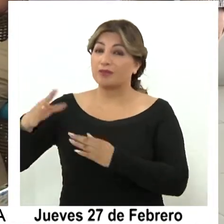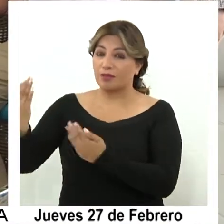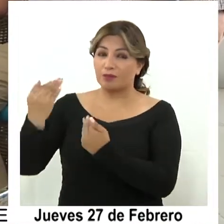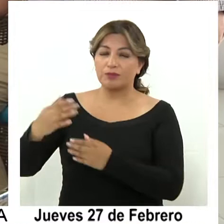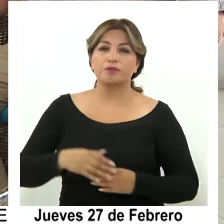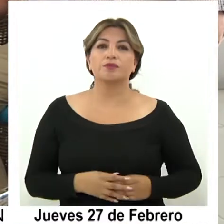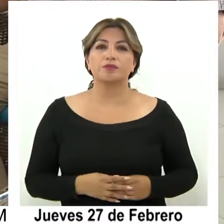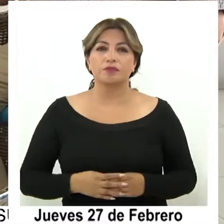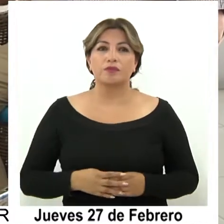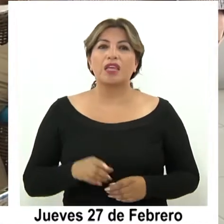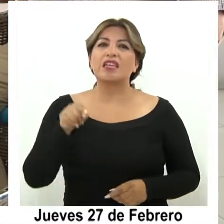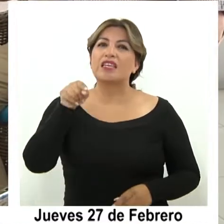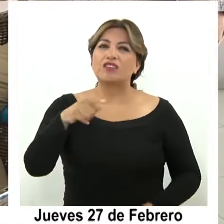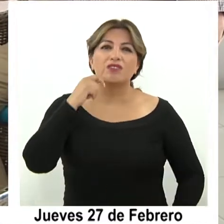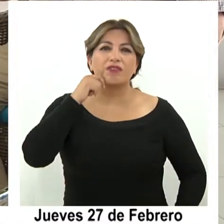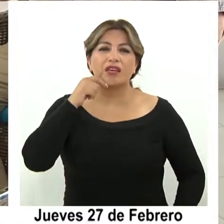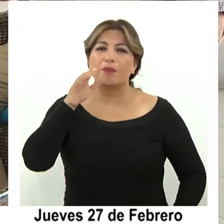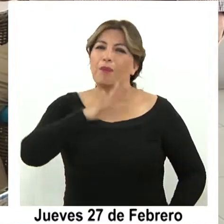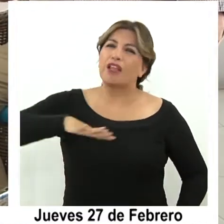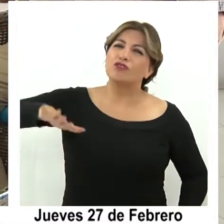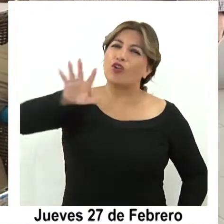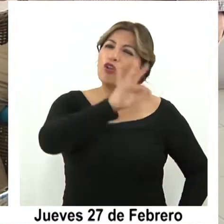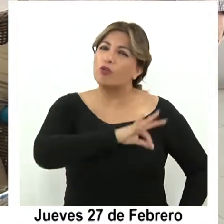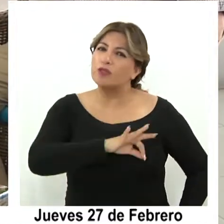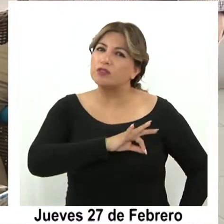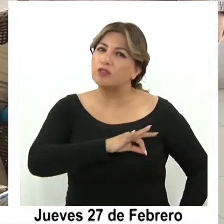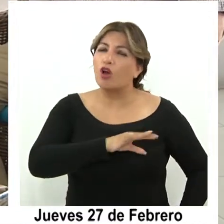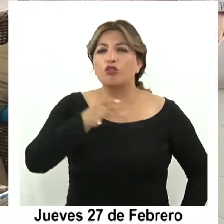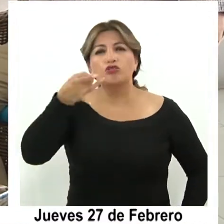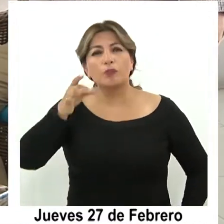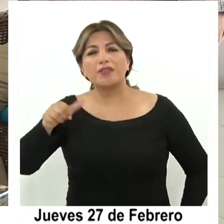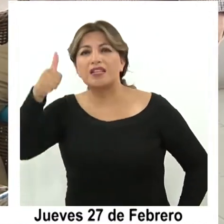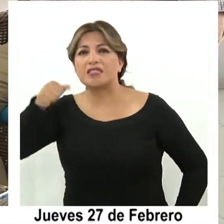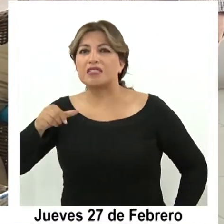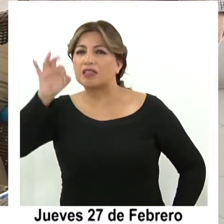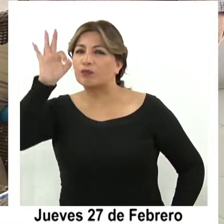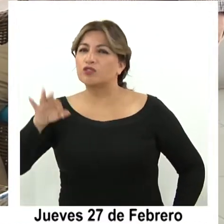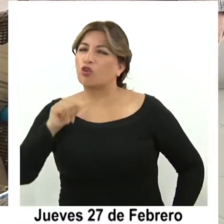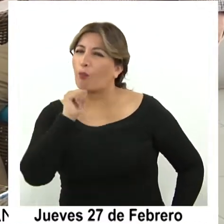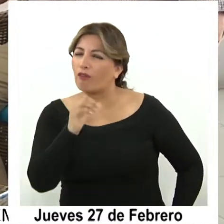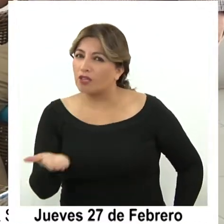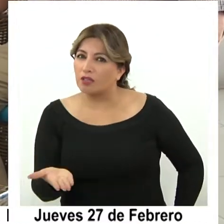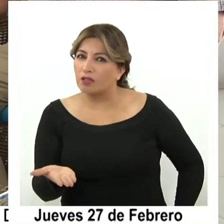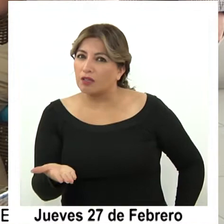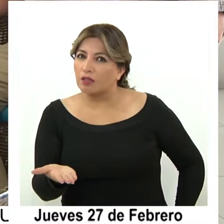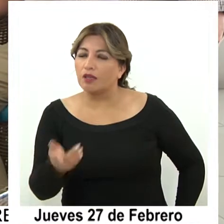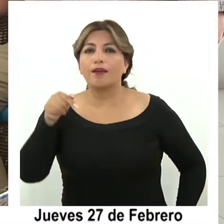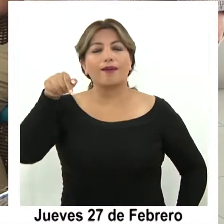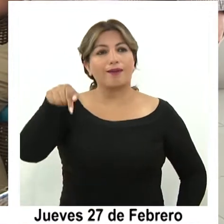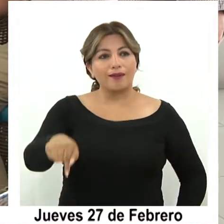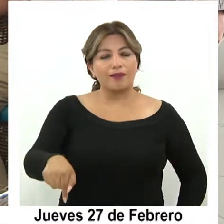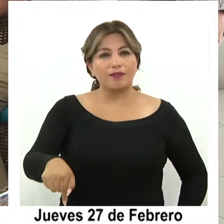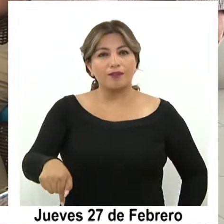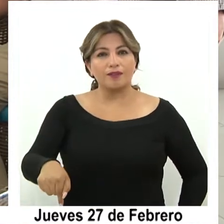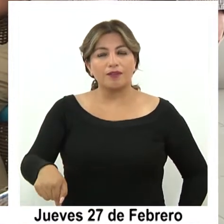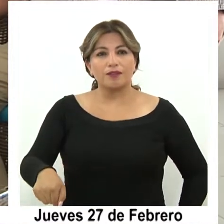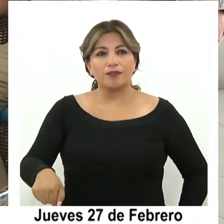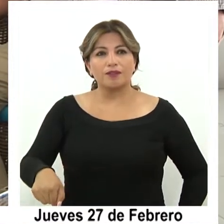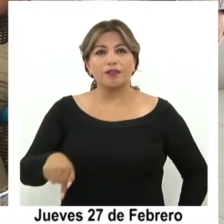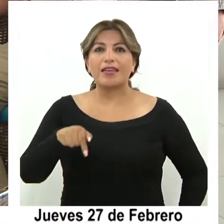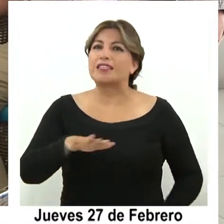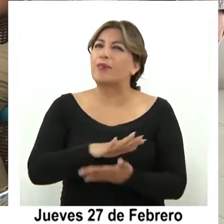mayor beneficio. ¿Y esto es para todos los pensionados o solamente para el 60% más vulnerable? No, esto de acá